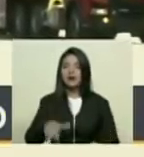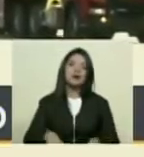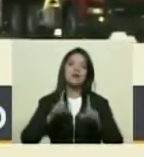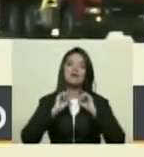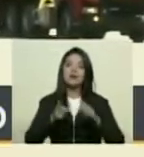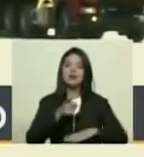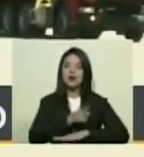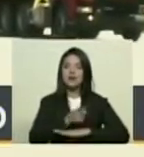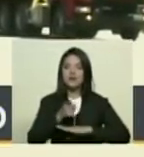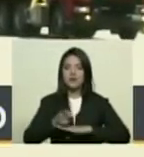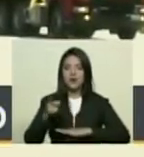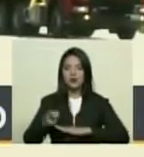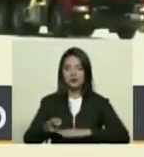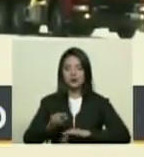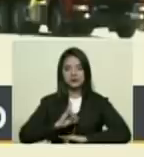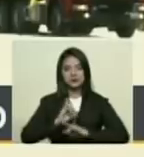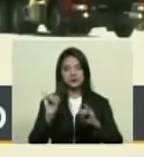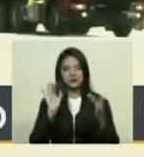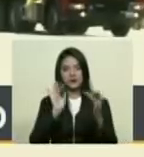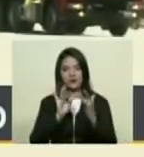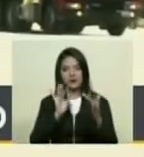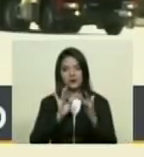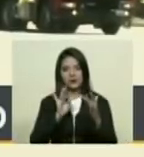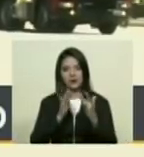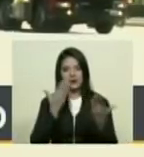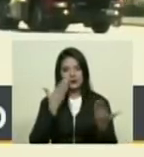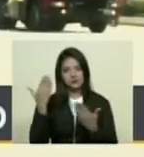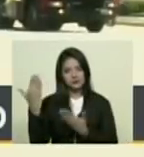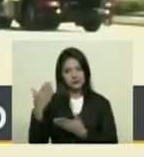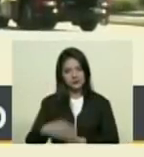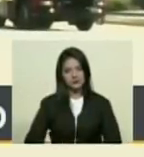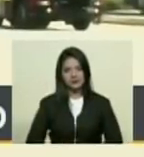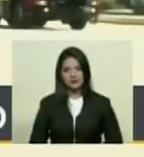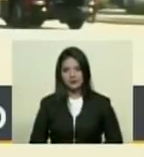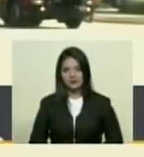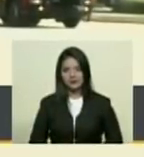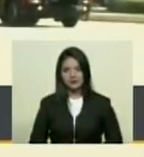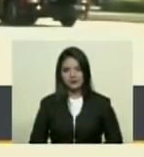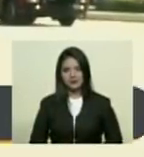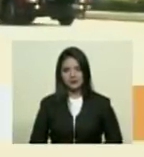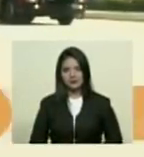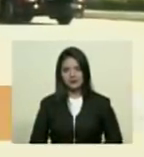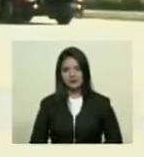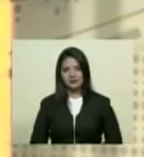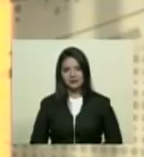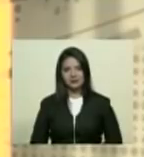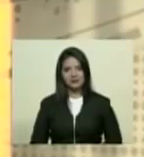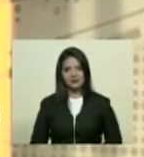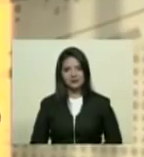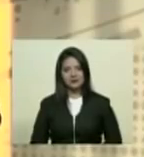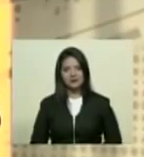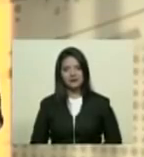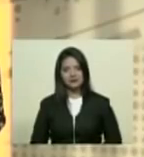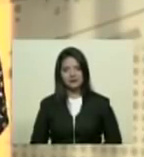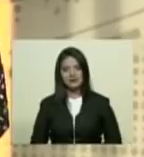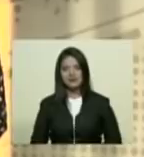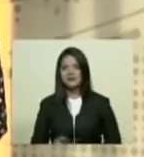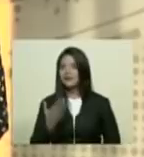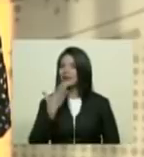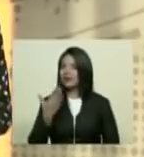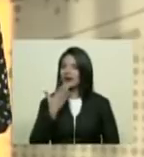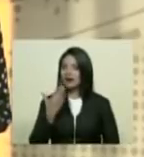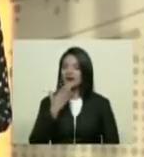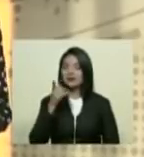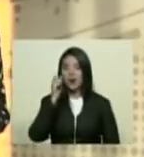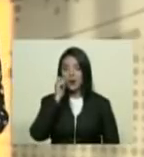Los Próceres, y con ella vamos a estar devolviendo el contacto a los estudios. Adelante. Bien, agradecemos a